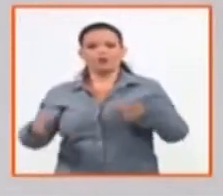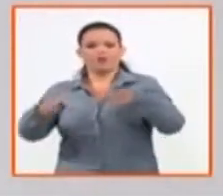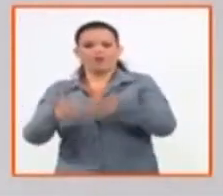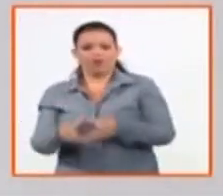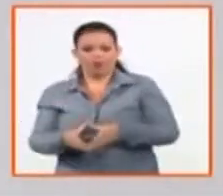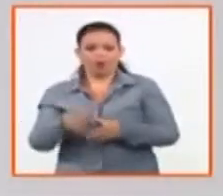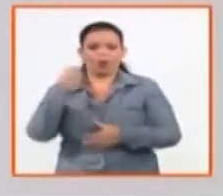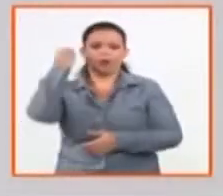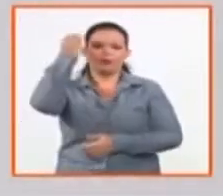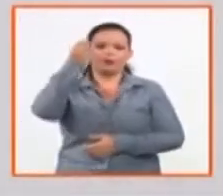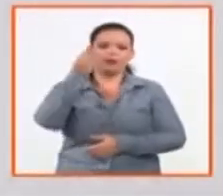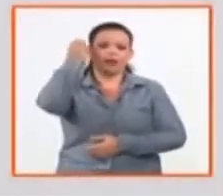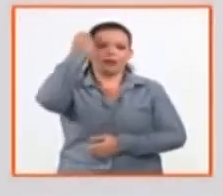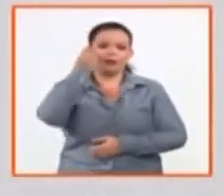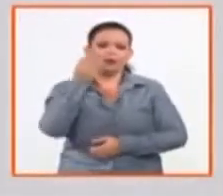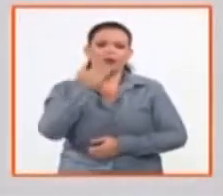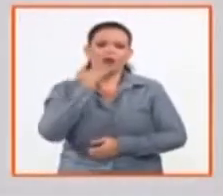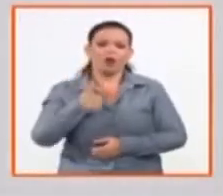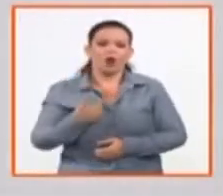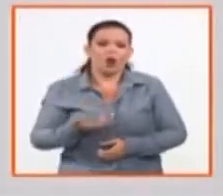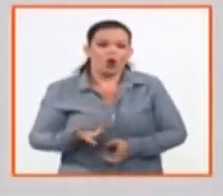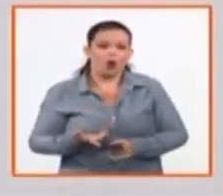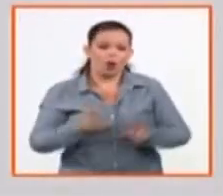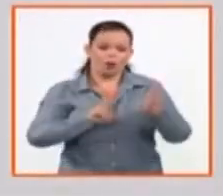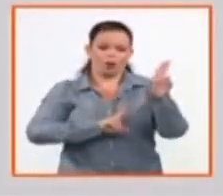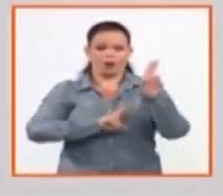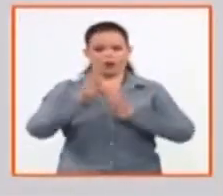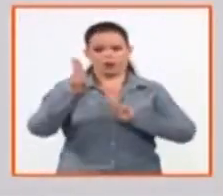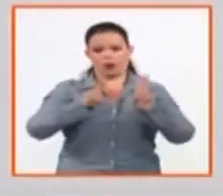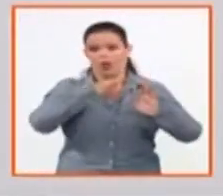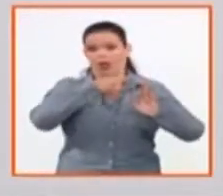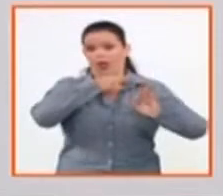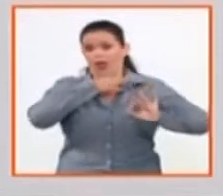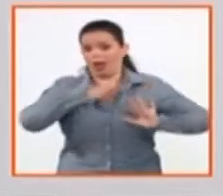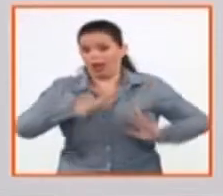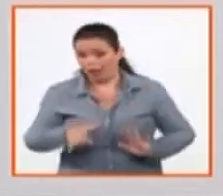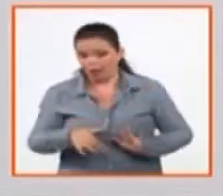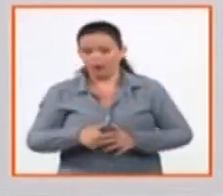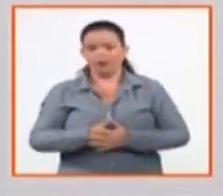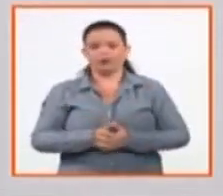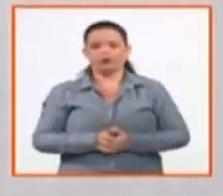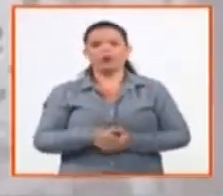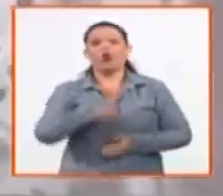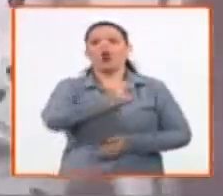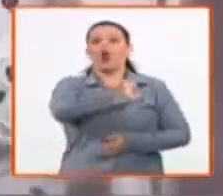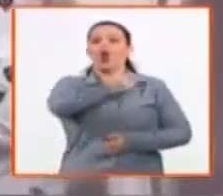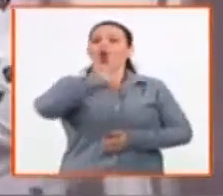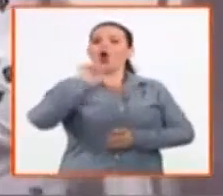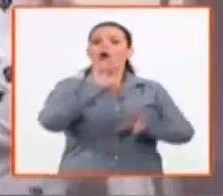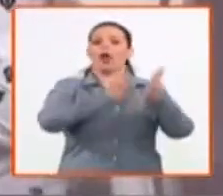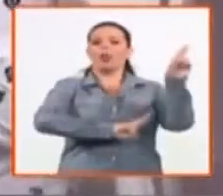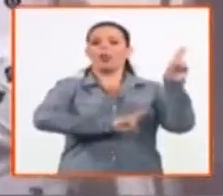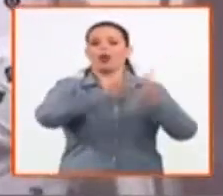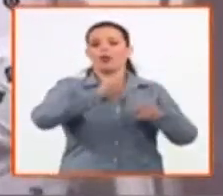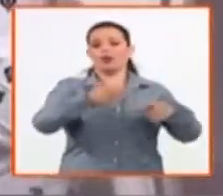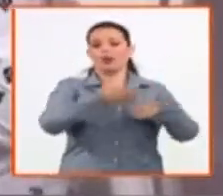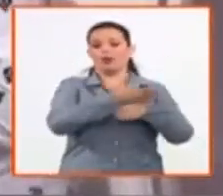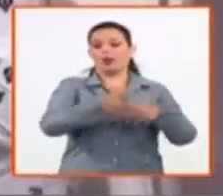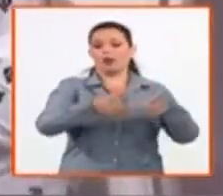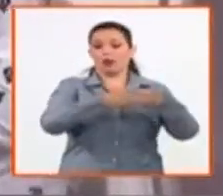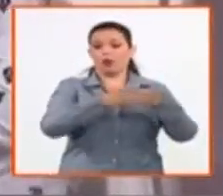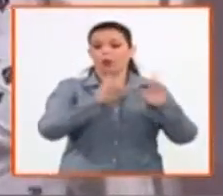Esto sería muy importante. Si los talibanes lograran llegar a un arreglo con las distintas fuerzas políticas, sería un punto muy